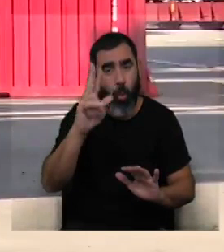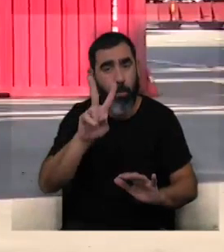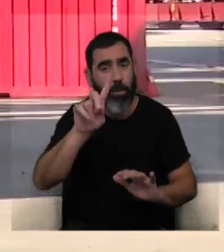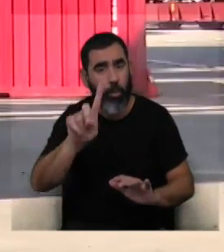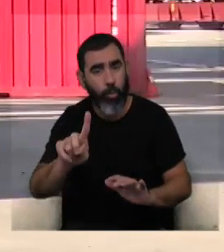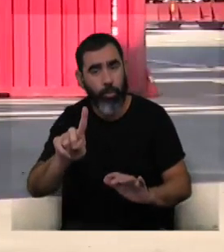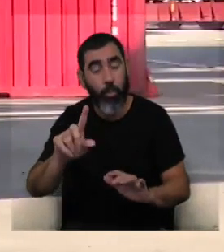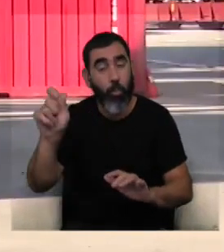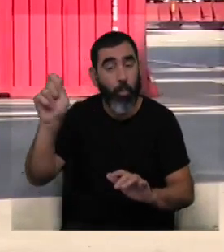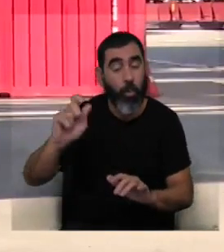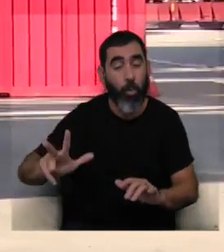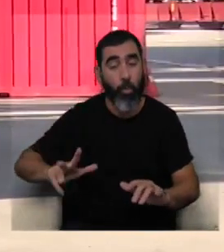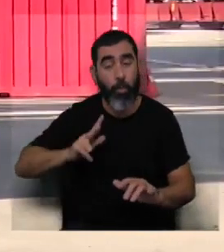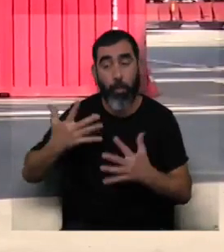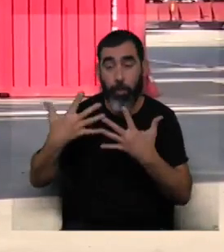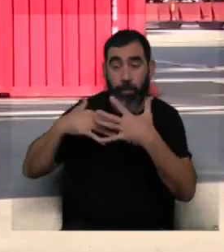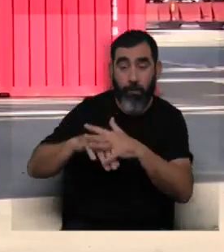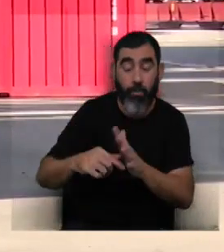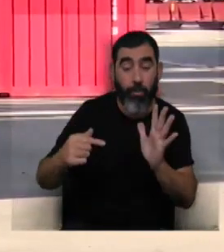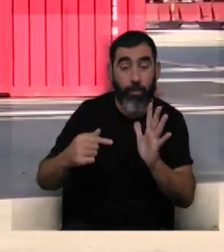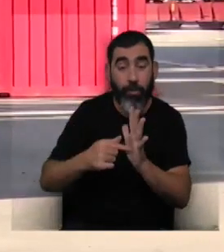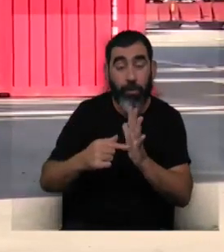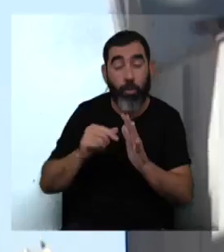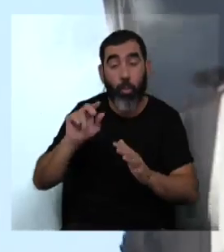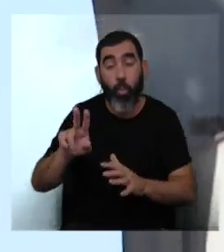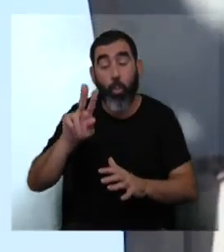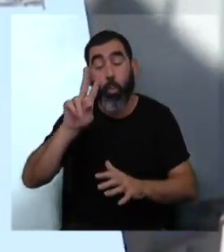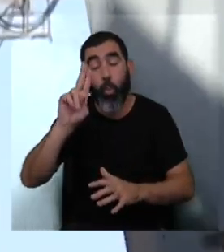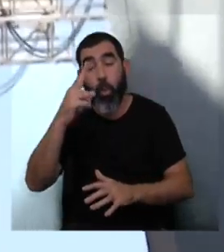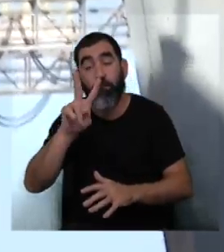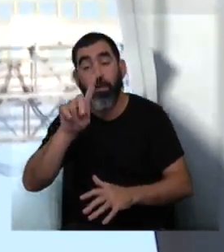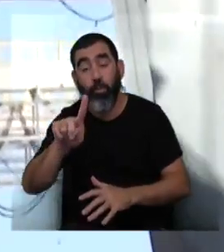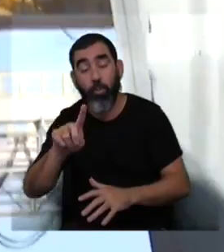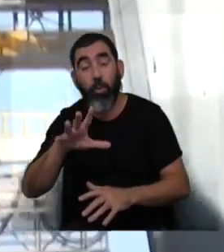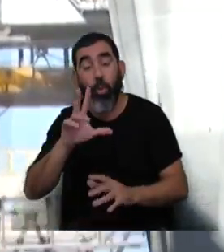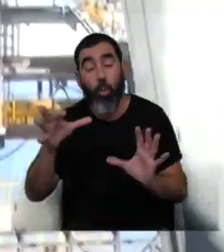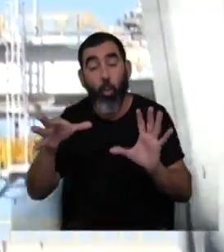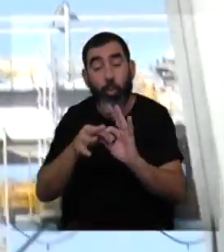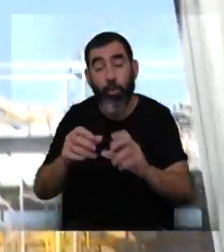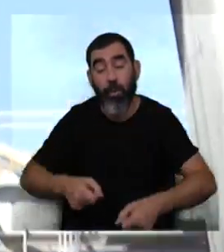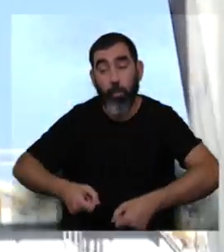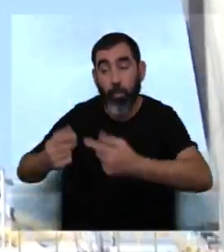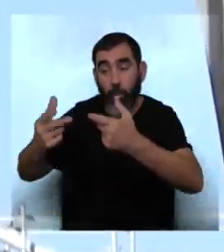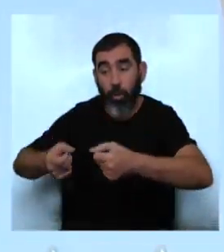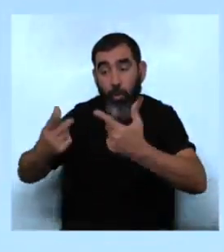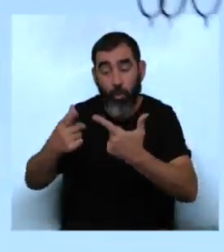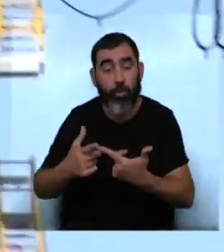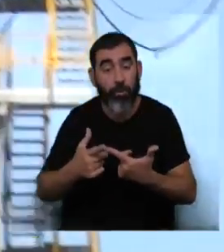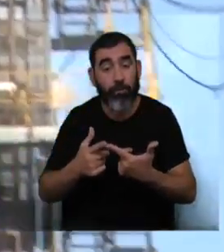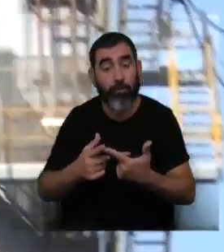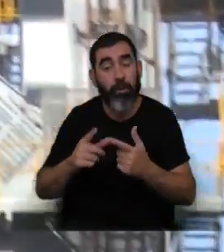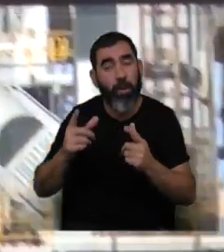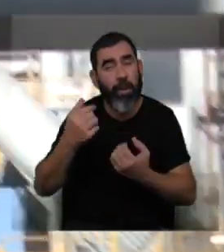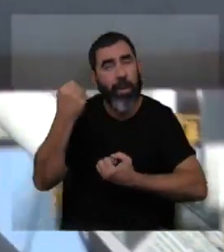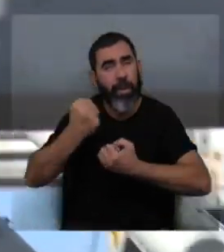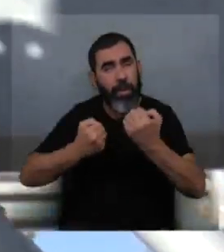formulación público-privada, porque en el directorio de Uruguay 21 intervenía, por ejemplo, la Unión de Exportadores, y creo que la